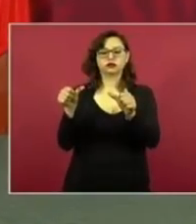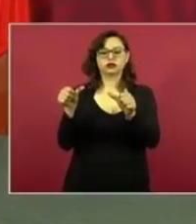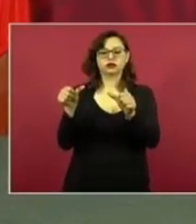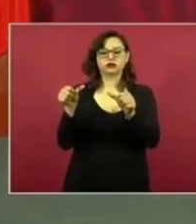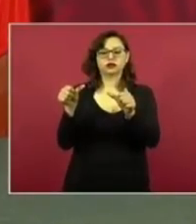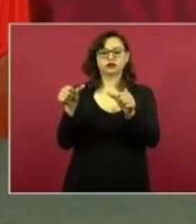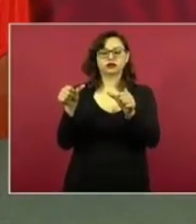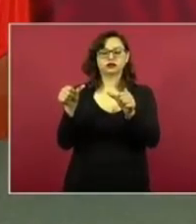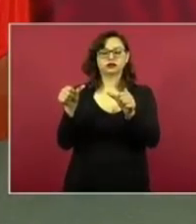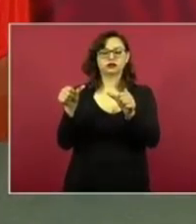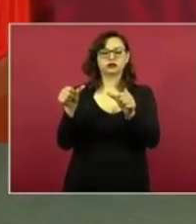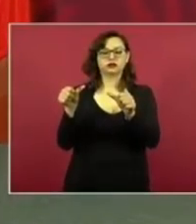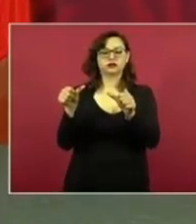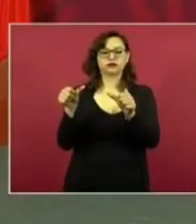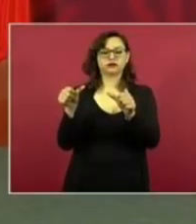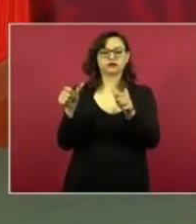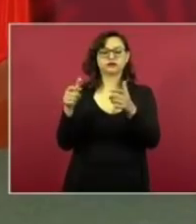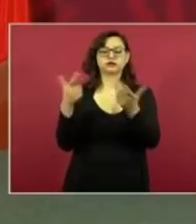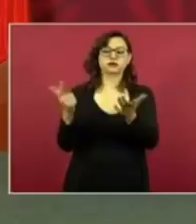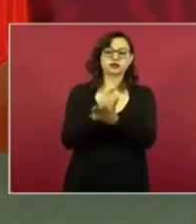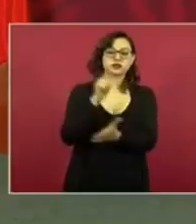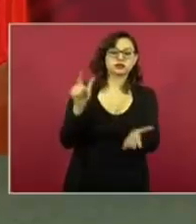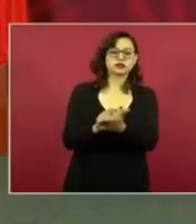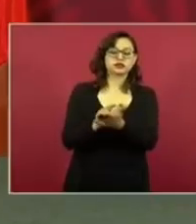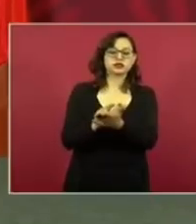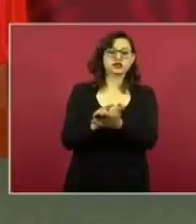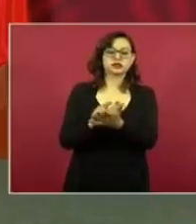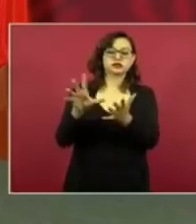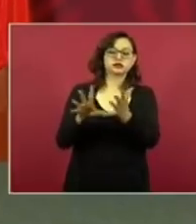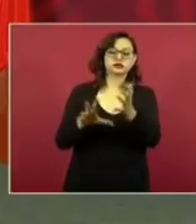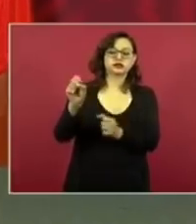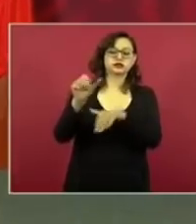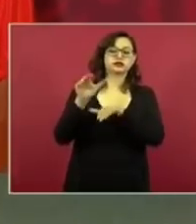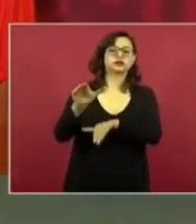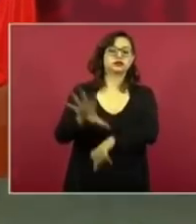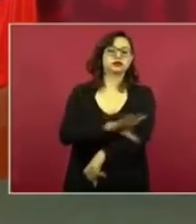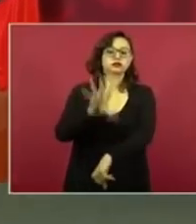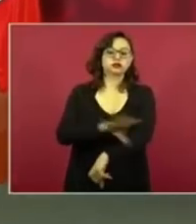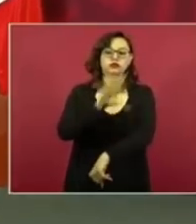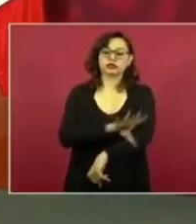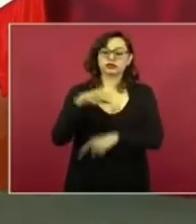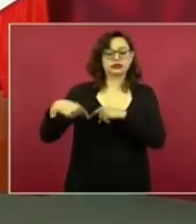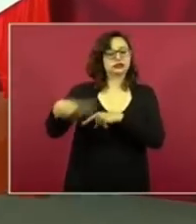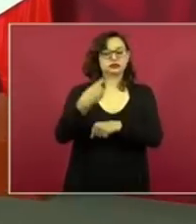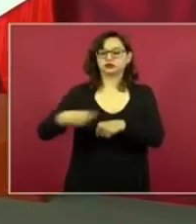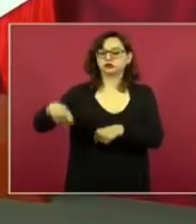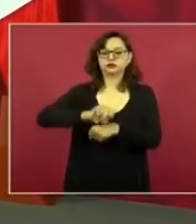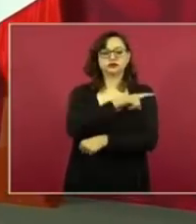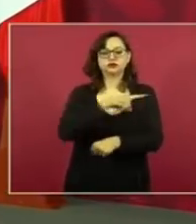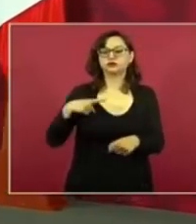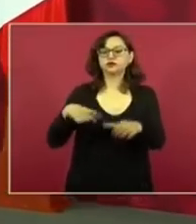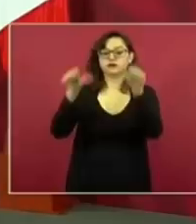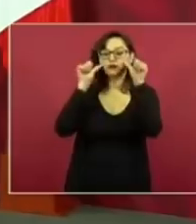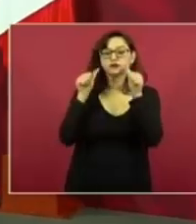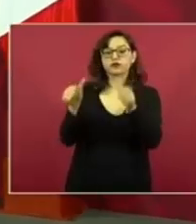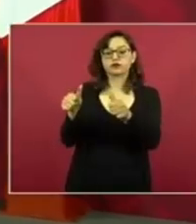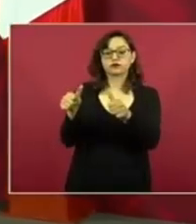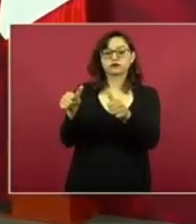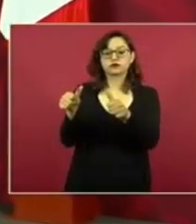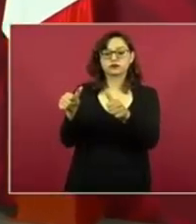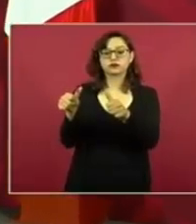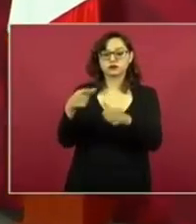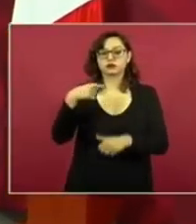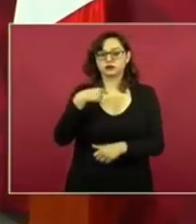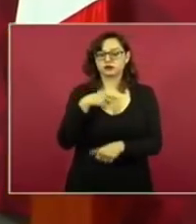la reforma constitucional en materia de la industria eléctrica. Voy a estar